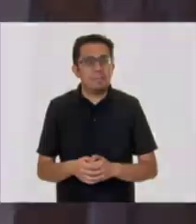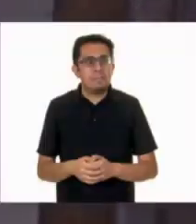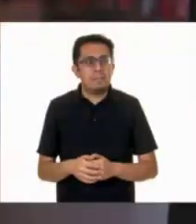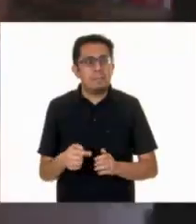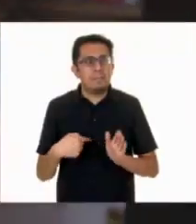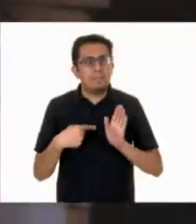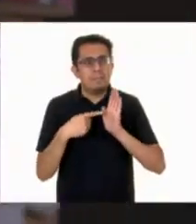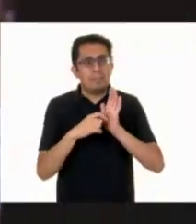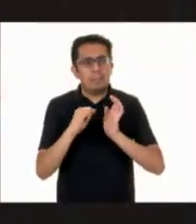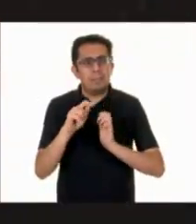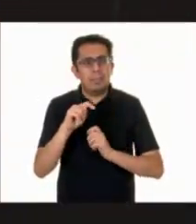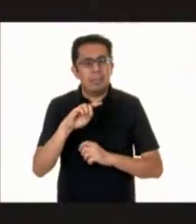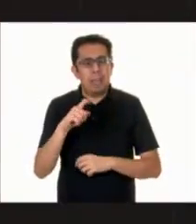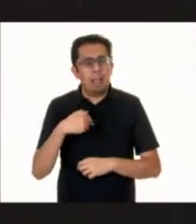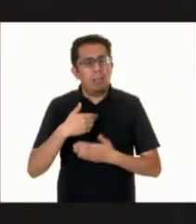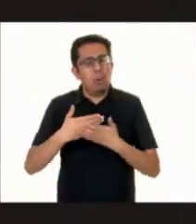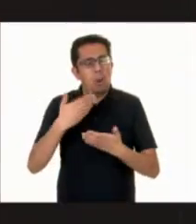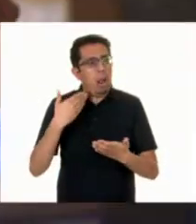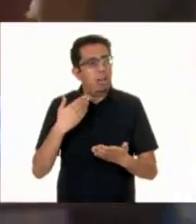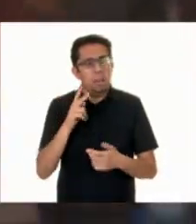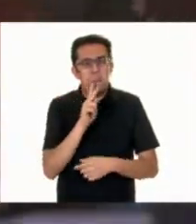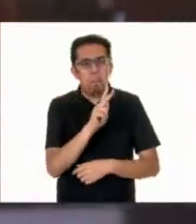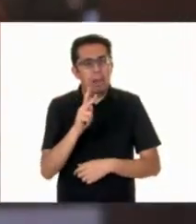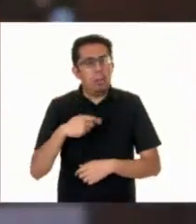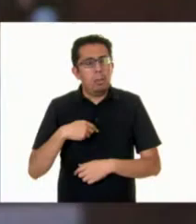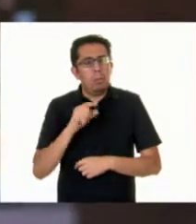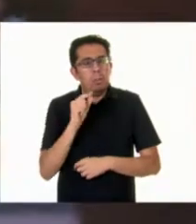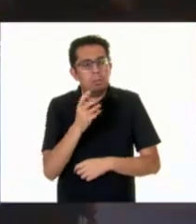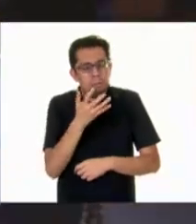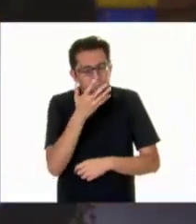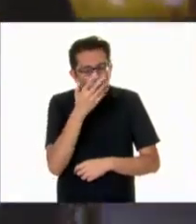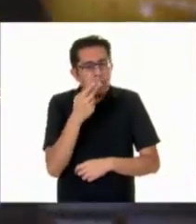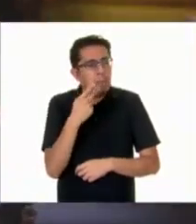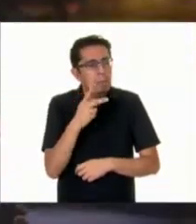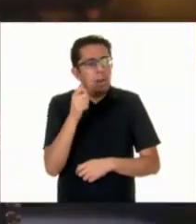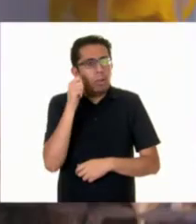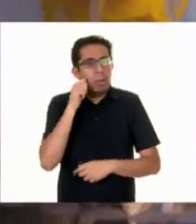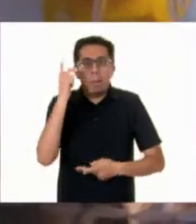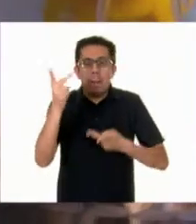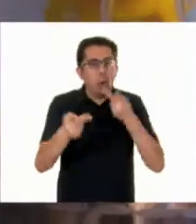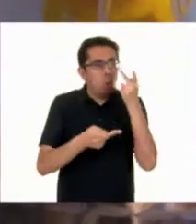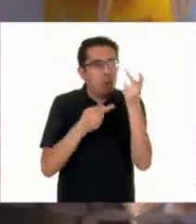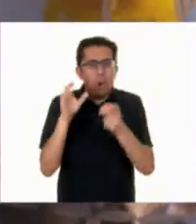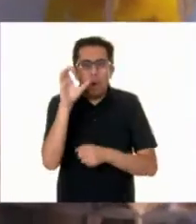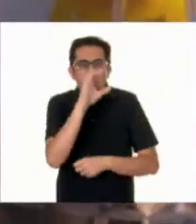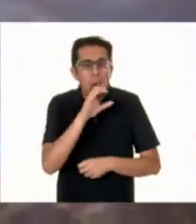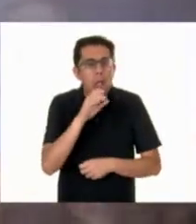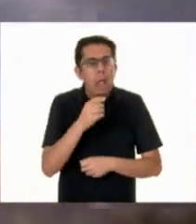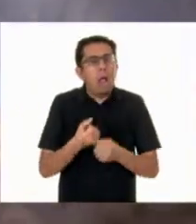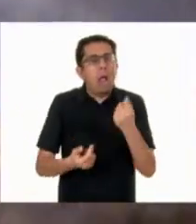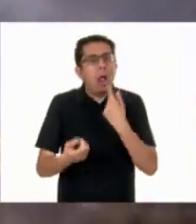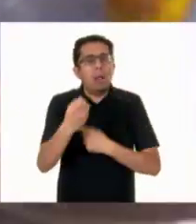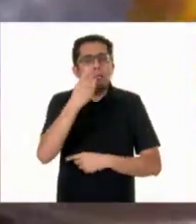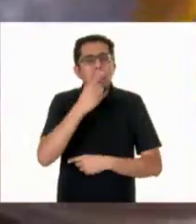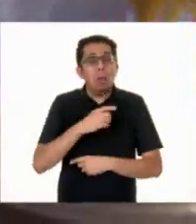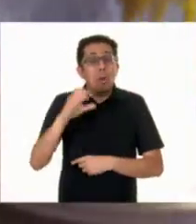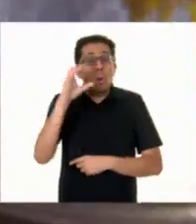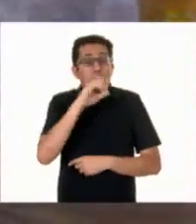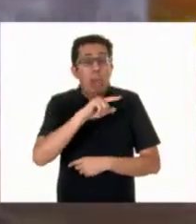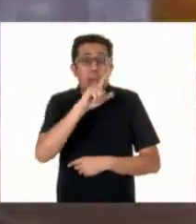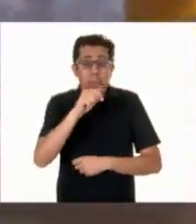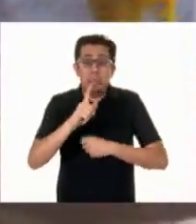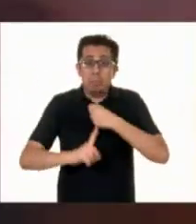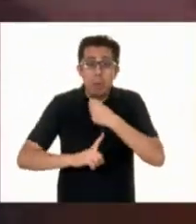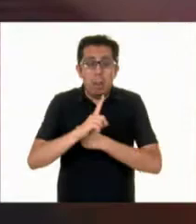Les presento Itzel. Así era yo. Una niña algo tímida, pero siempre muy preguntona. Algunos dicen que la curiosidad mató al